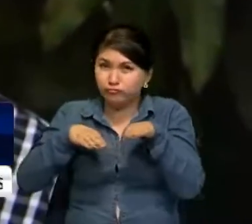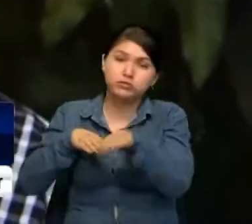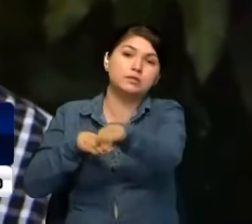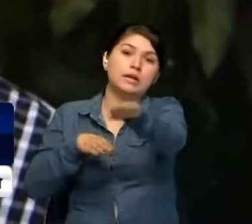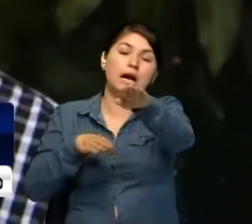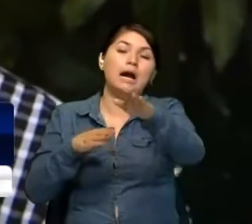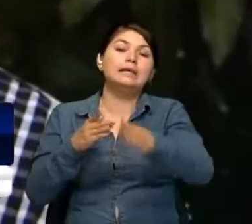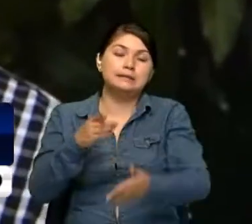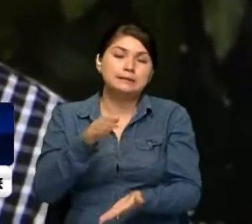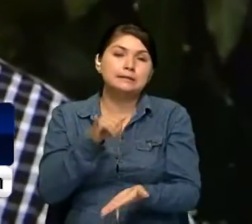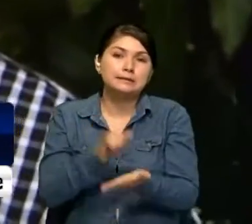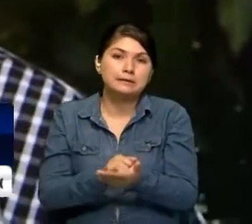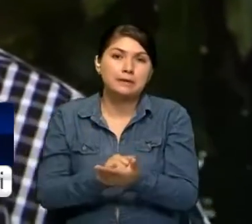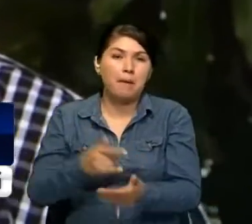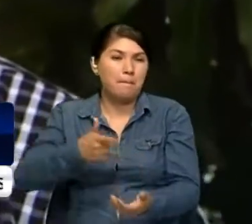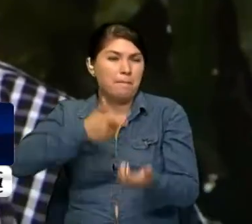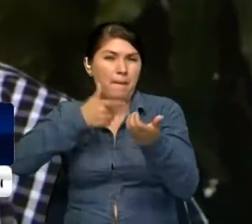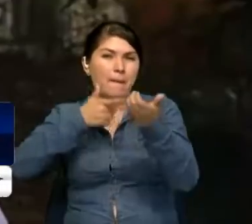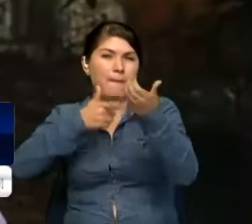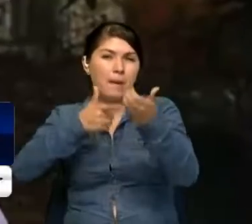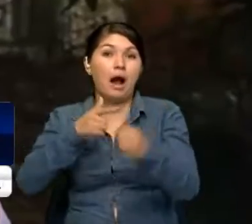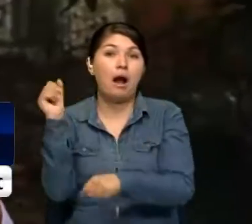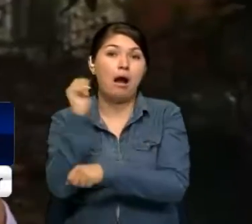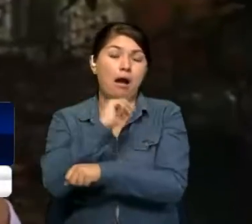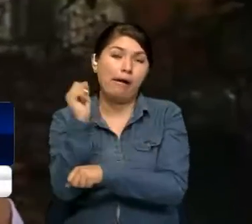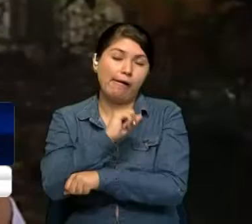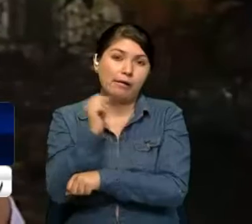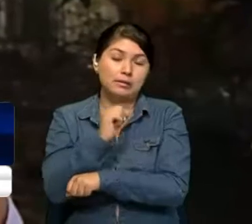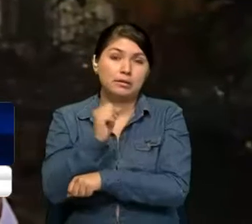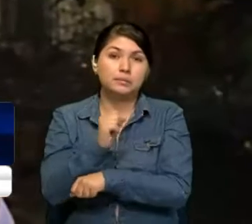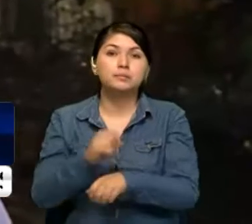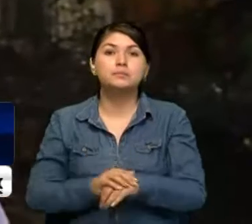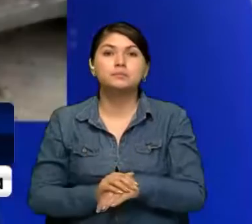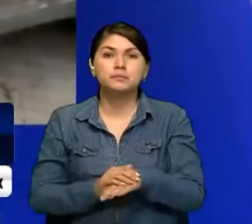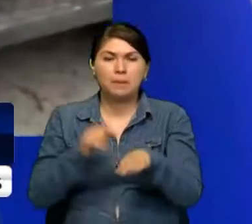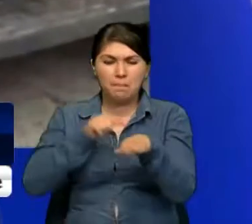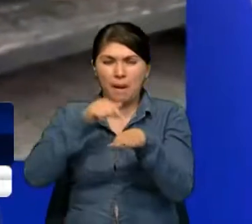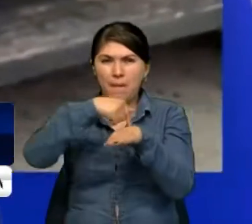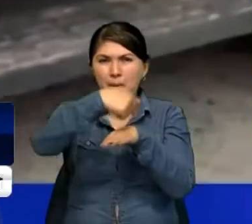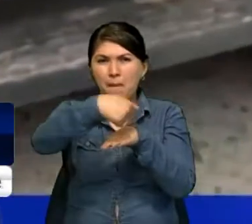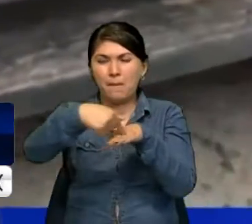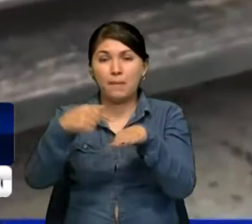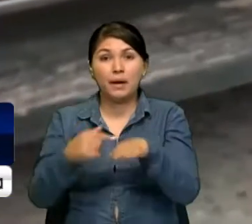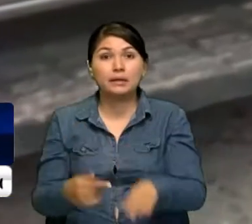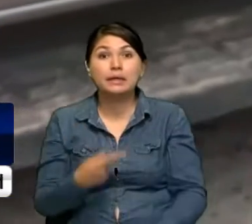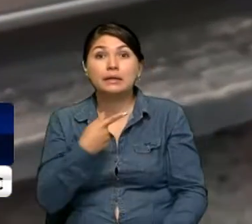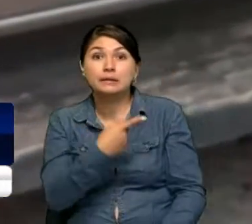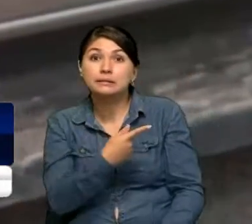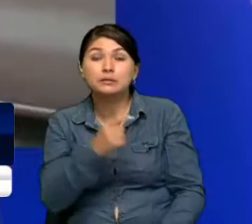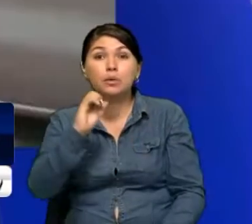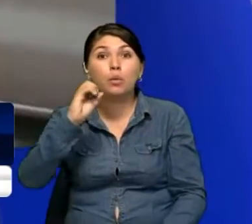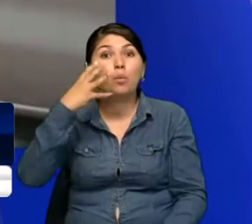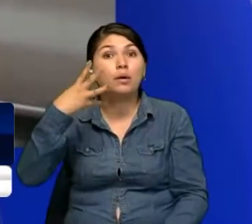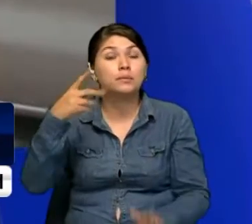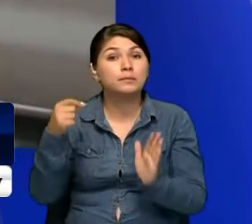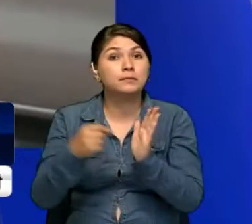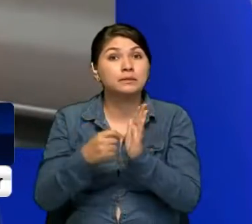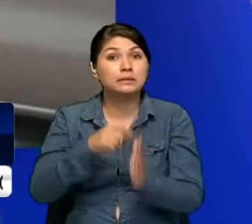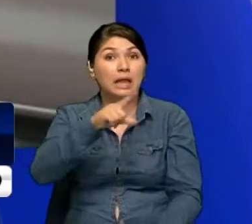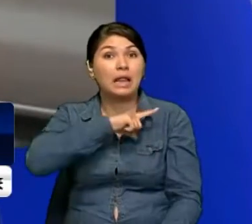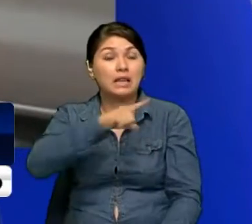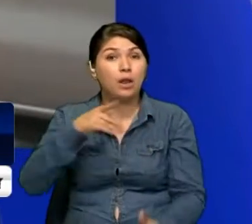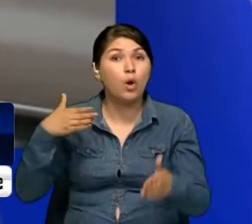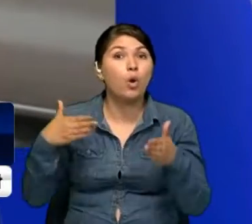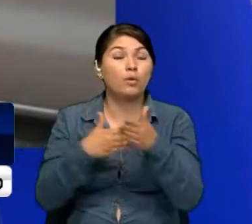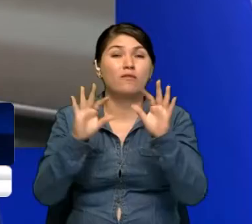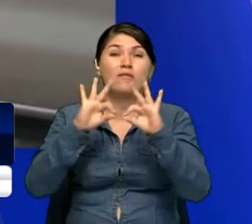donde entonces nos disparan al vehículo, el cual es impactado en varias partes. Este es el cuarto atentado que afronta el líder comunitario,